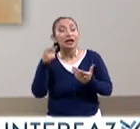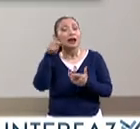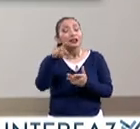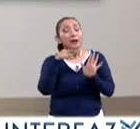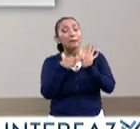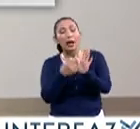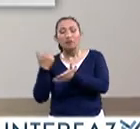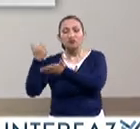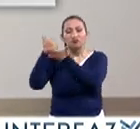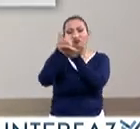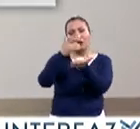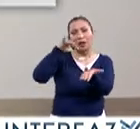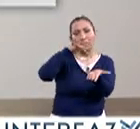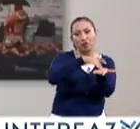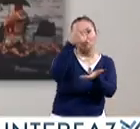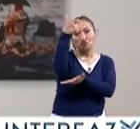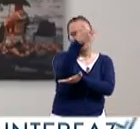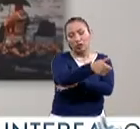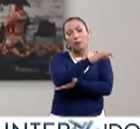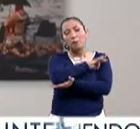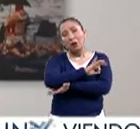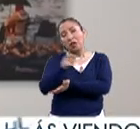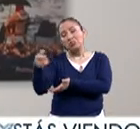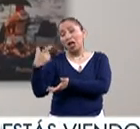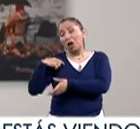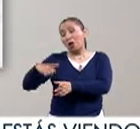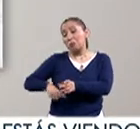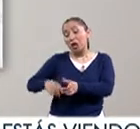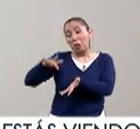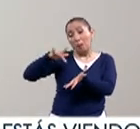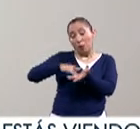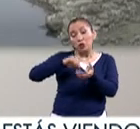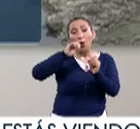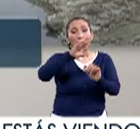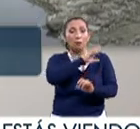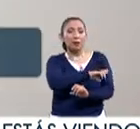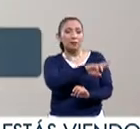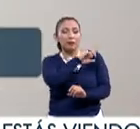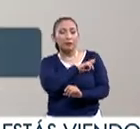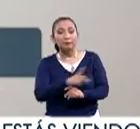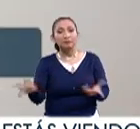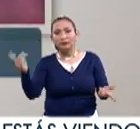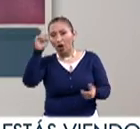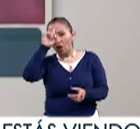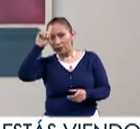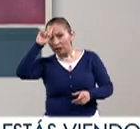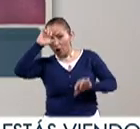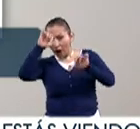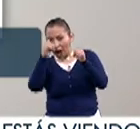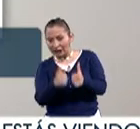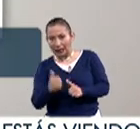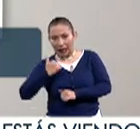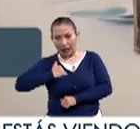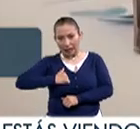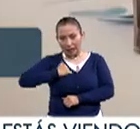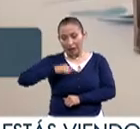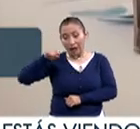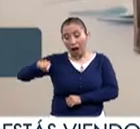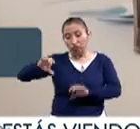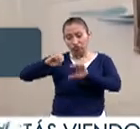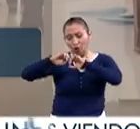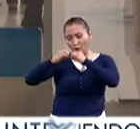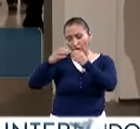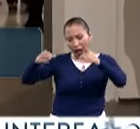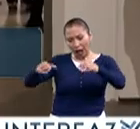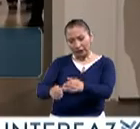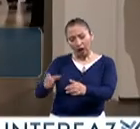requiere de patrocinios que se pueden dar de manera gubernamental y privada. El Consejo de las Artes de Canadá es un